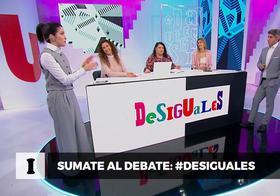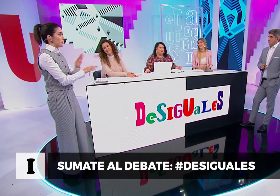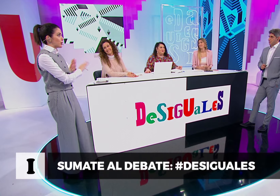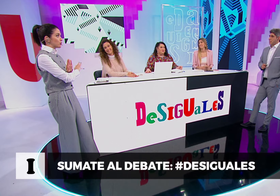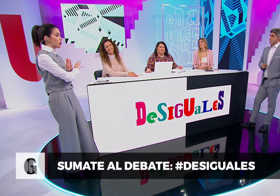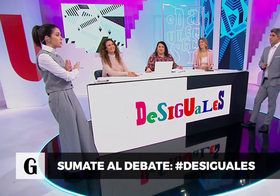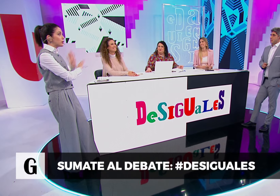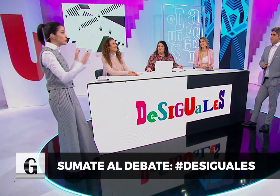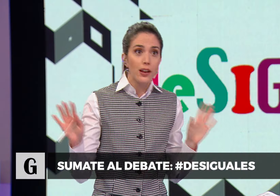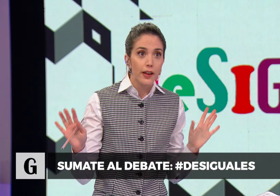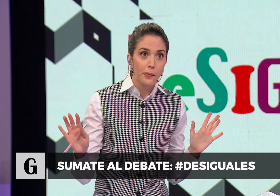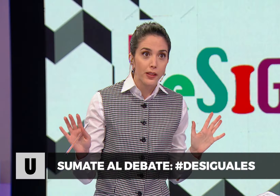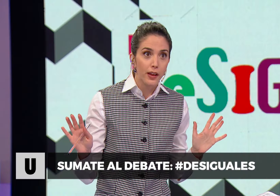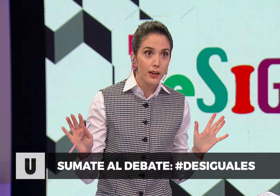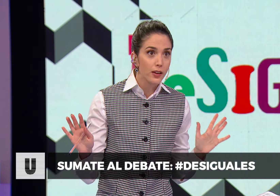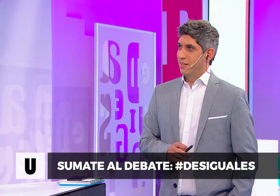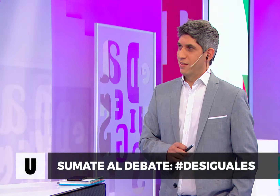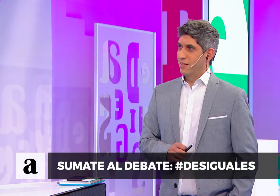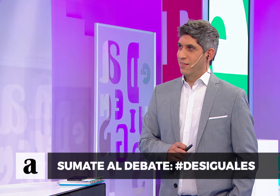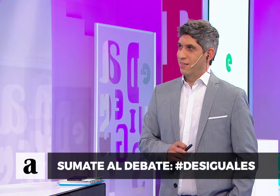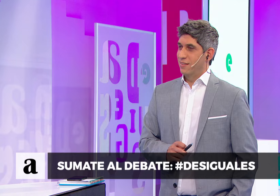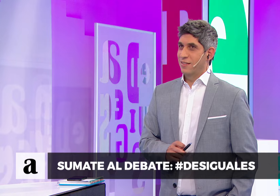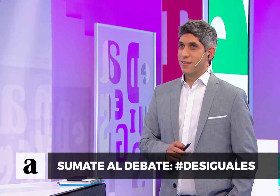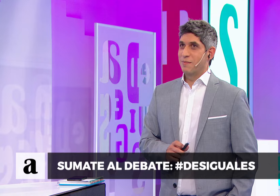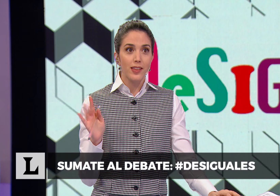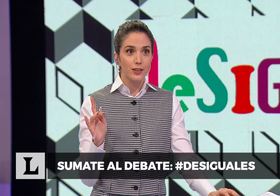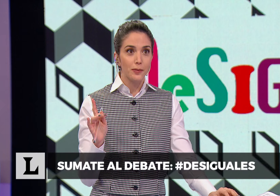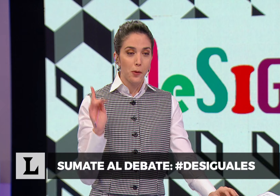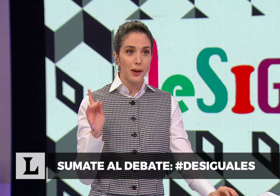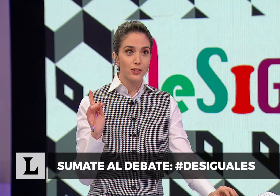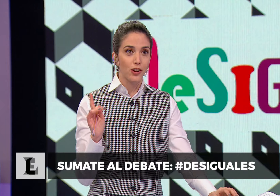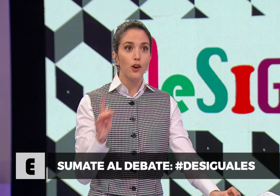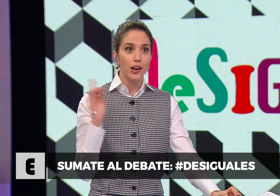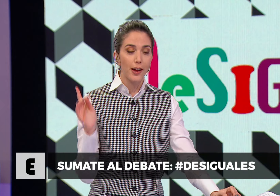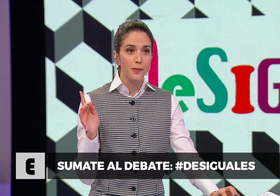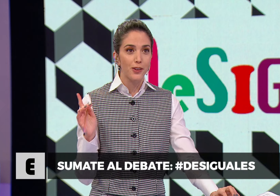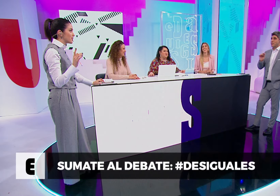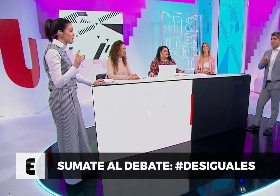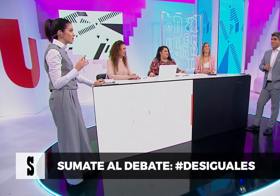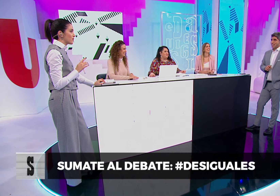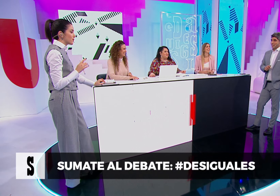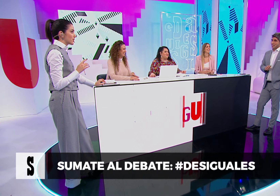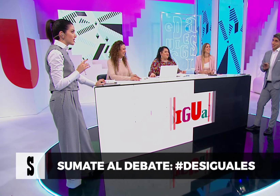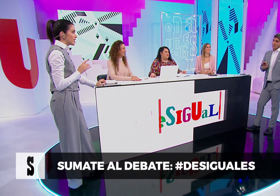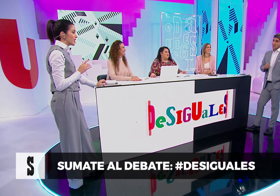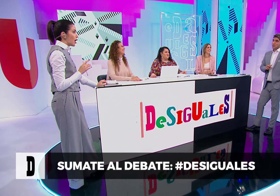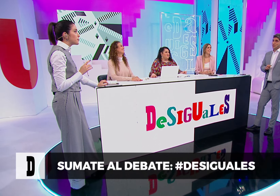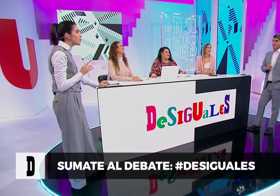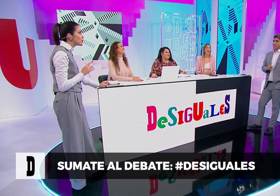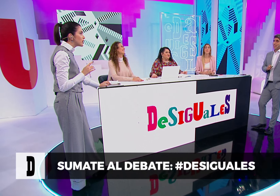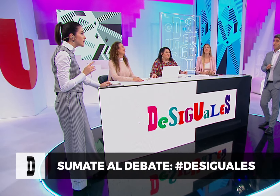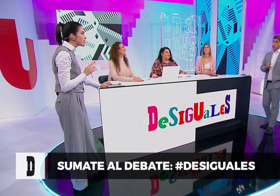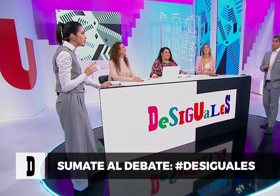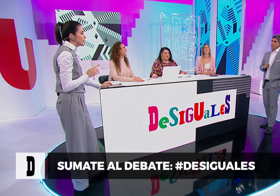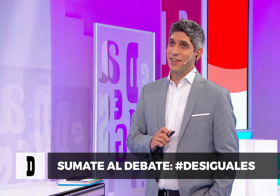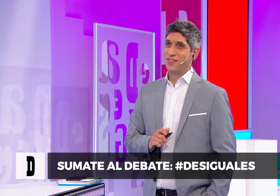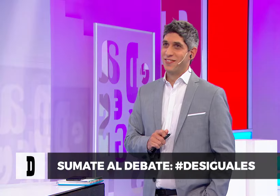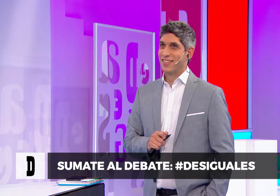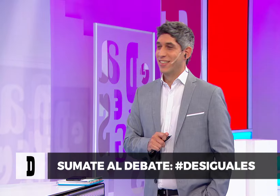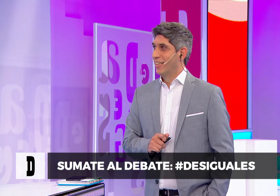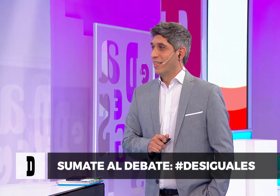O sea, son Speedy González de repente. ¿No? Un poco vintage. La bueno, corrección. Hay lo quisieron cancelar, te aviso. ¿A Speedy González? Sí,